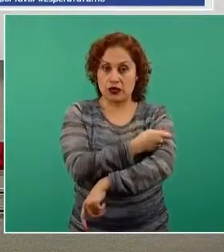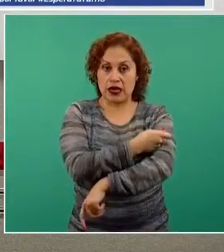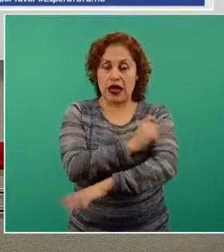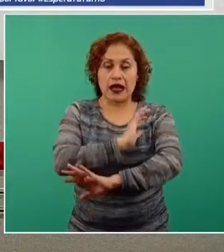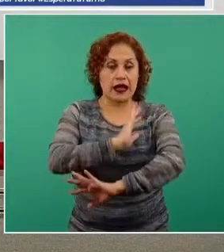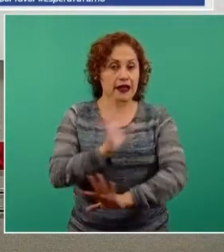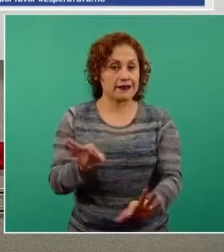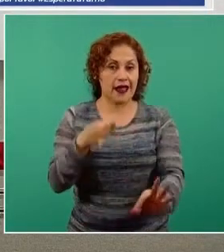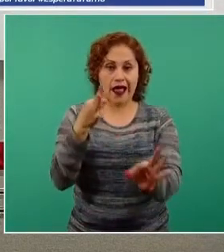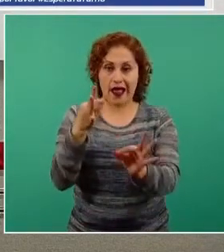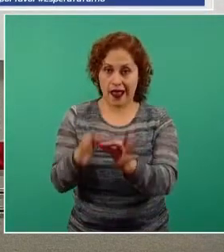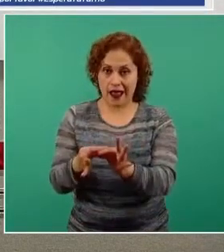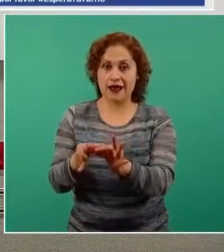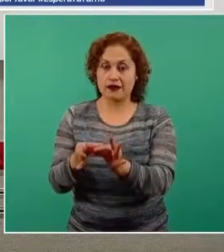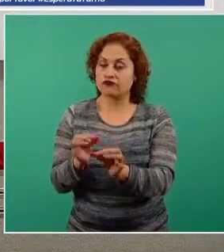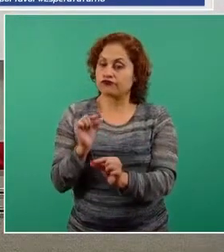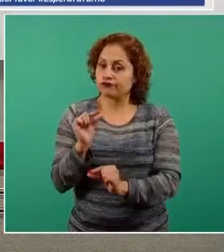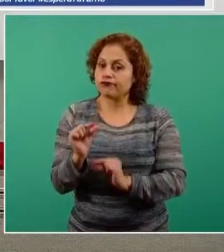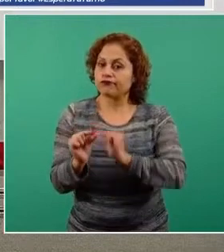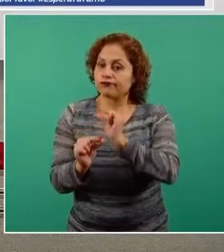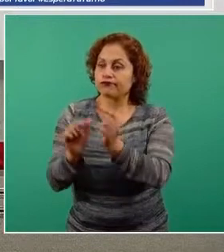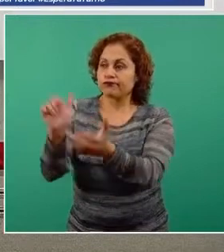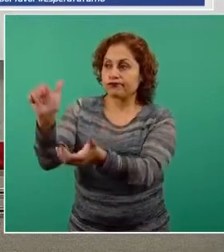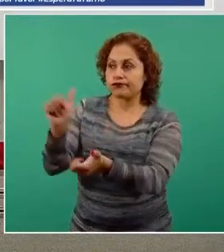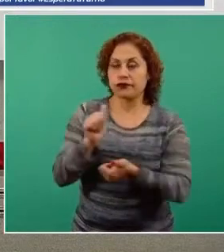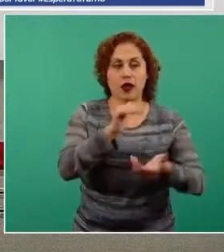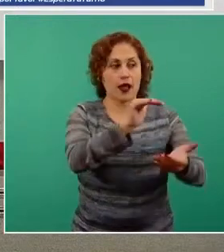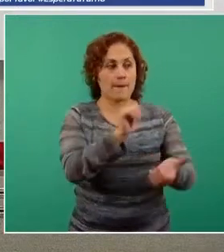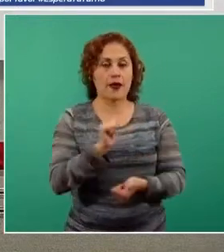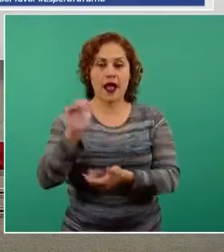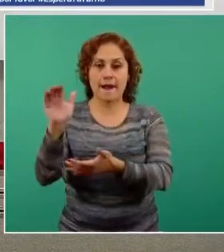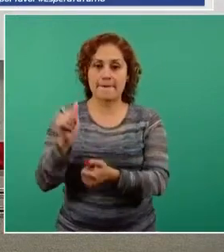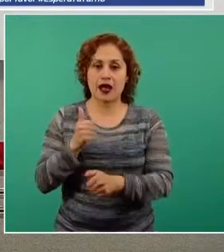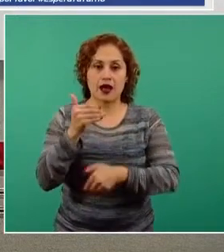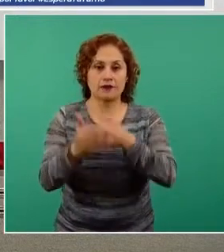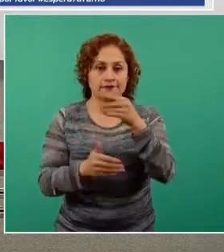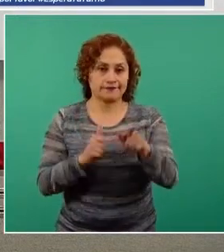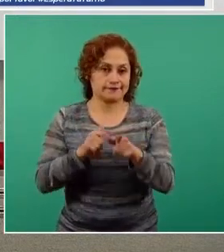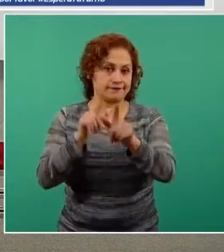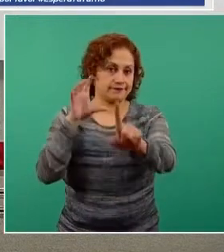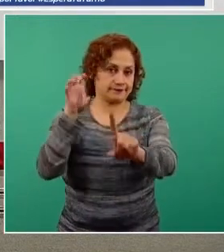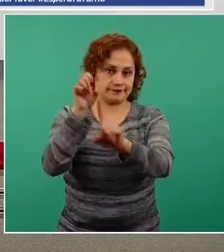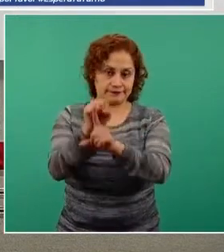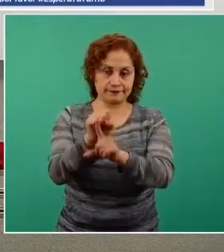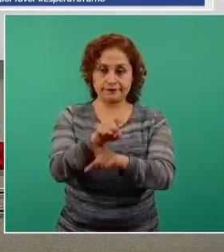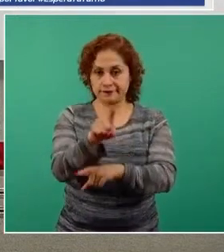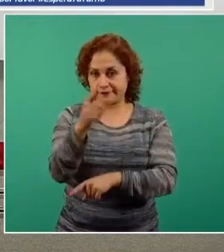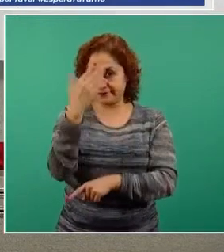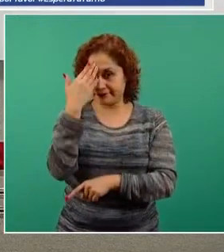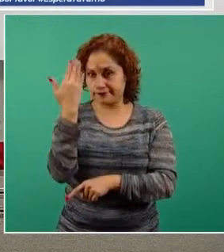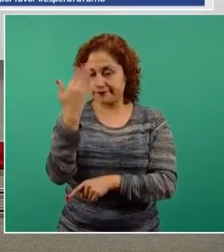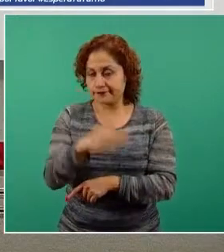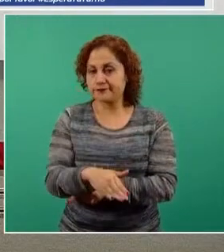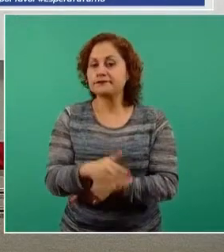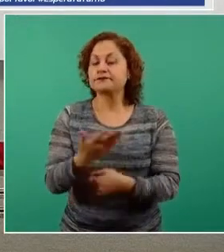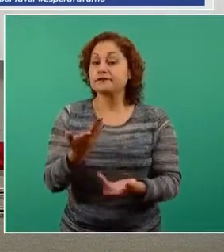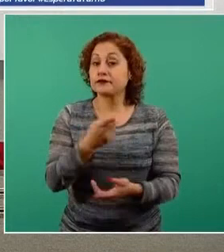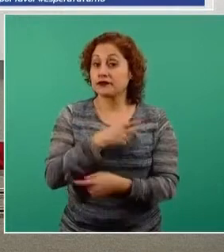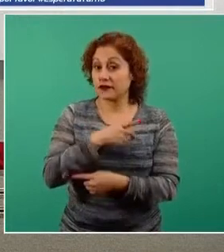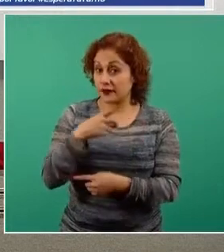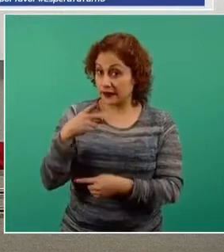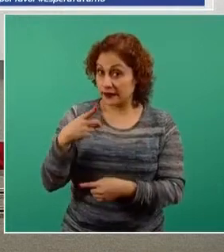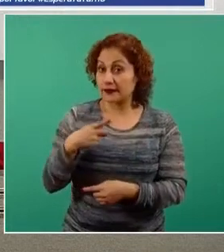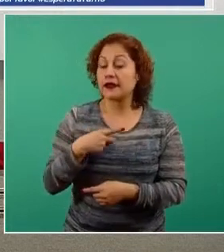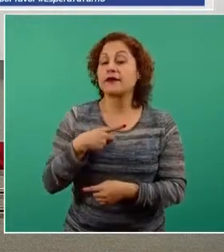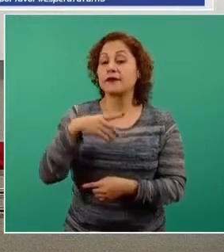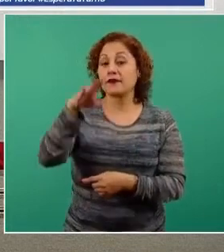vacunar más de 112 millones en estas etapas, recordando inclusive que